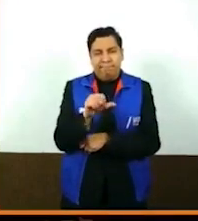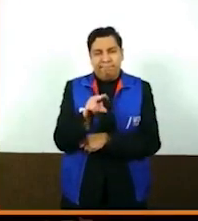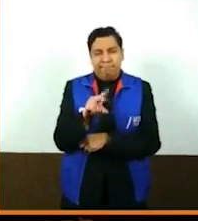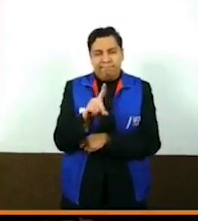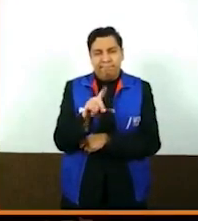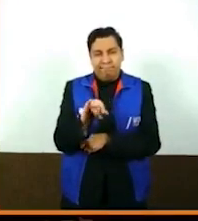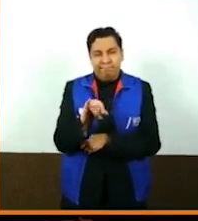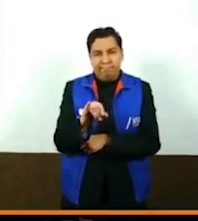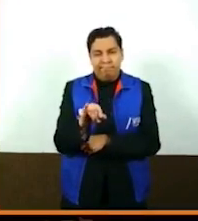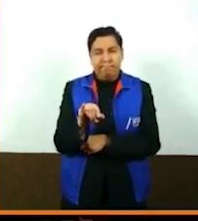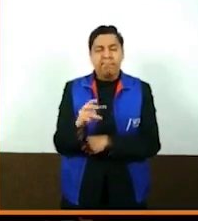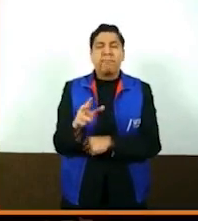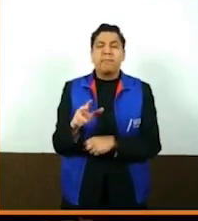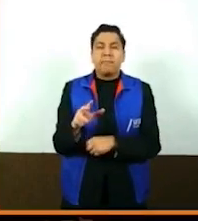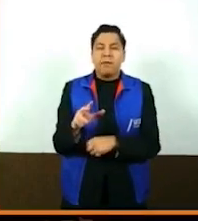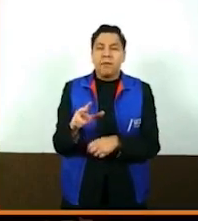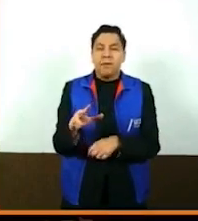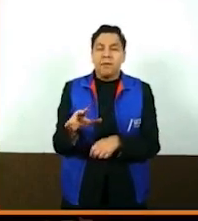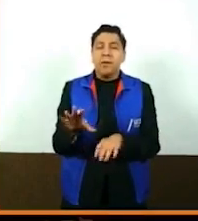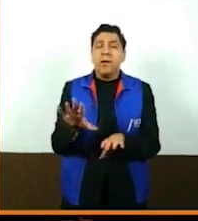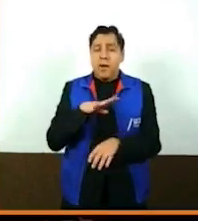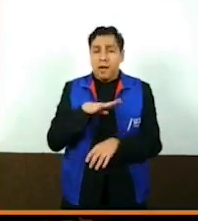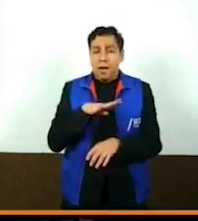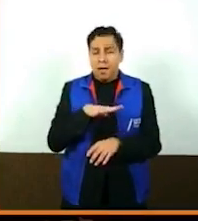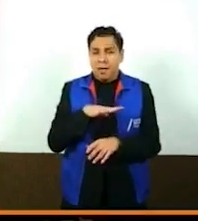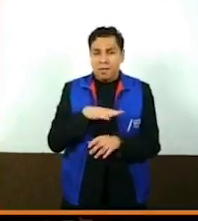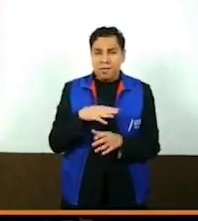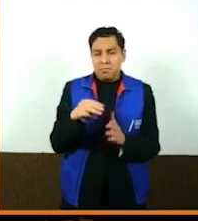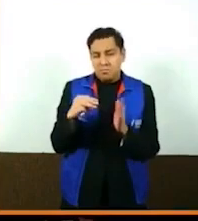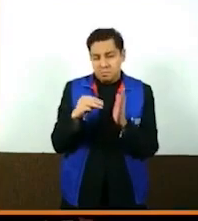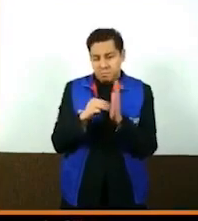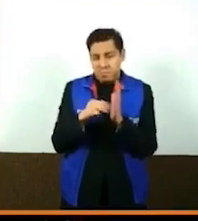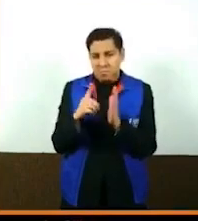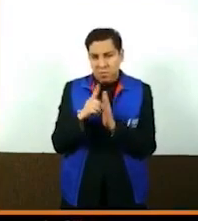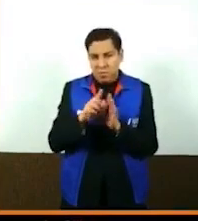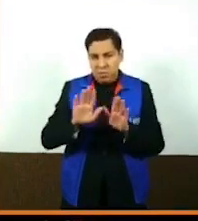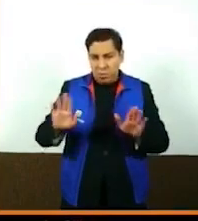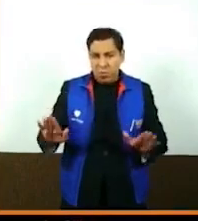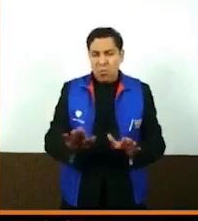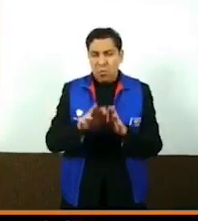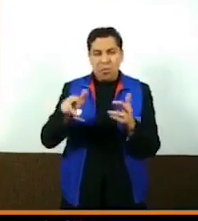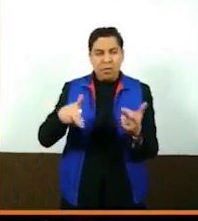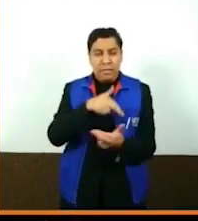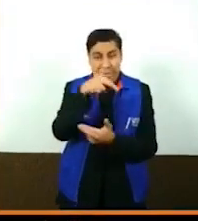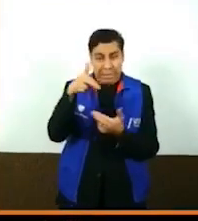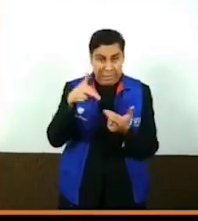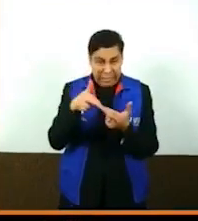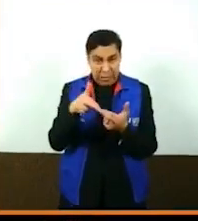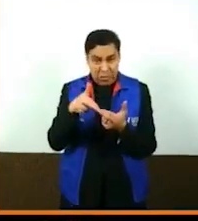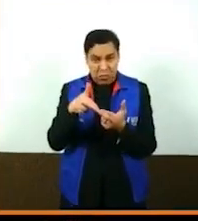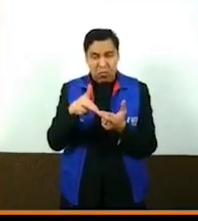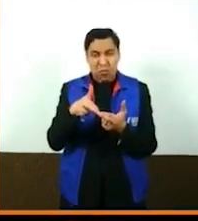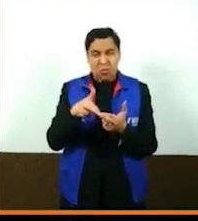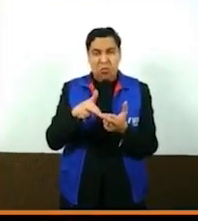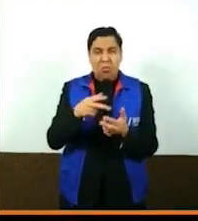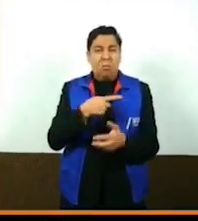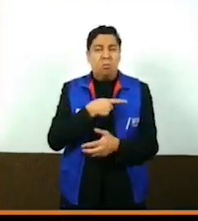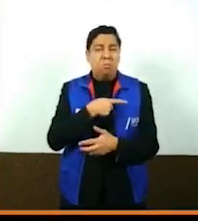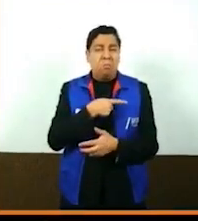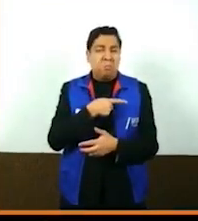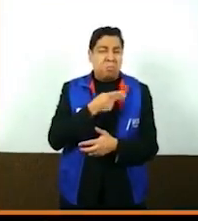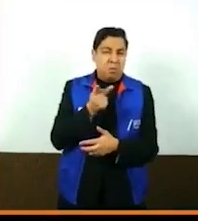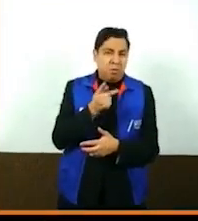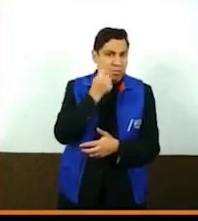que se llama Ciudadanía Corporativa. Y esta tiene el objetivo de promover el desarrollo de la región. Y en